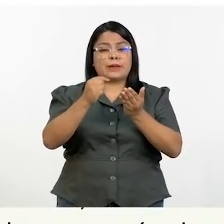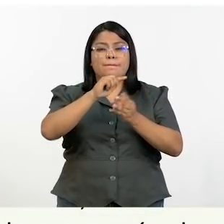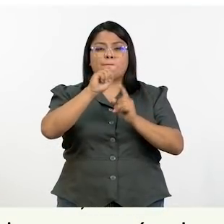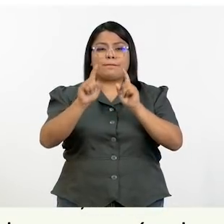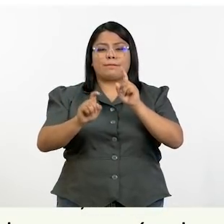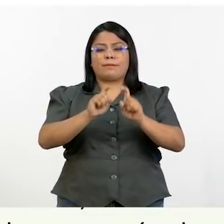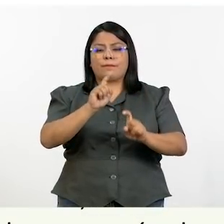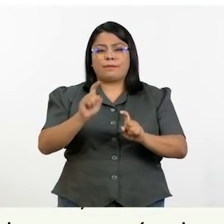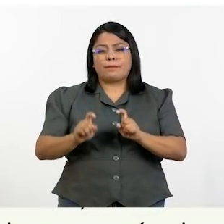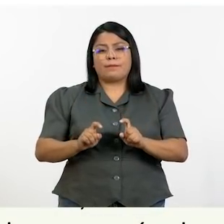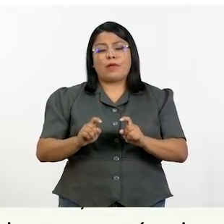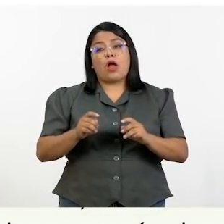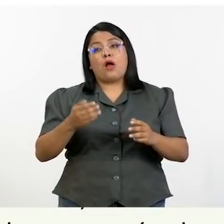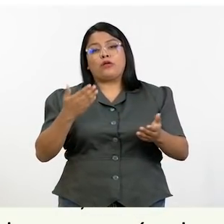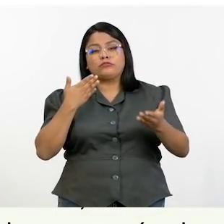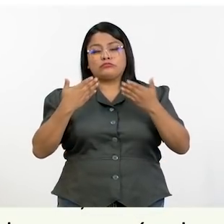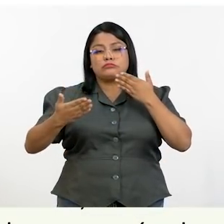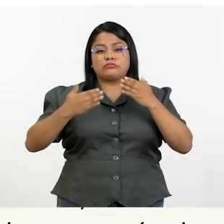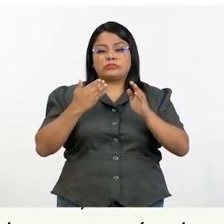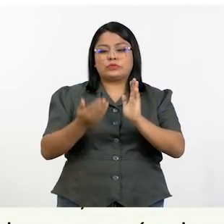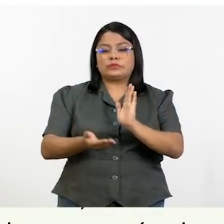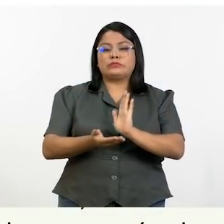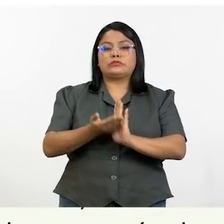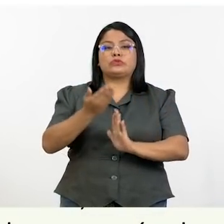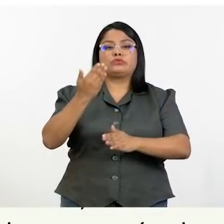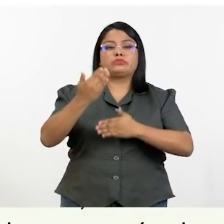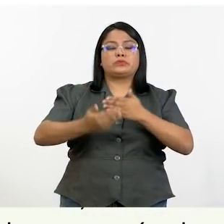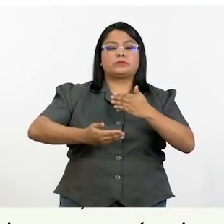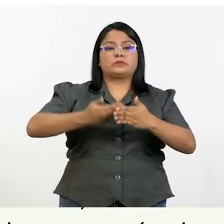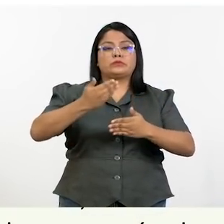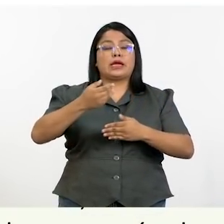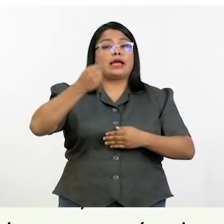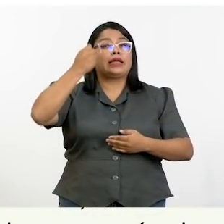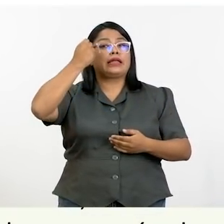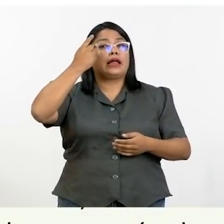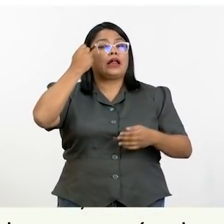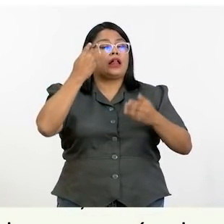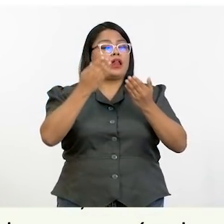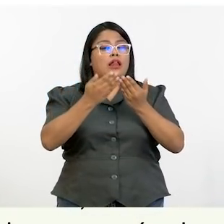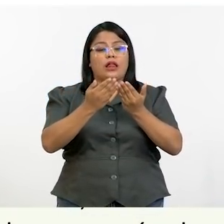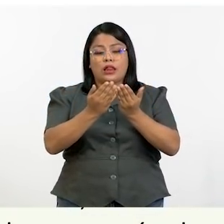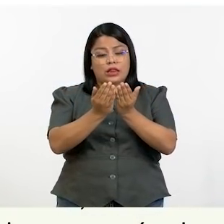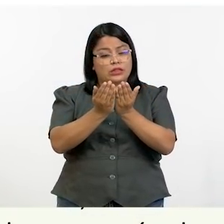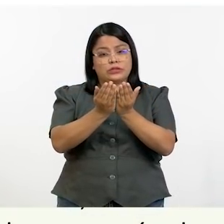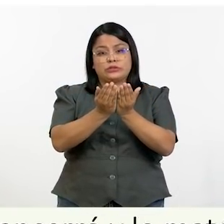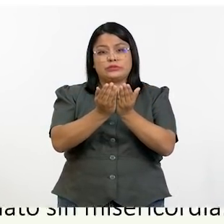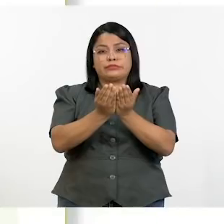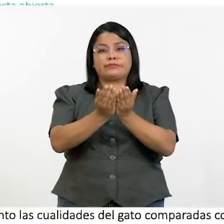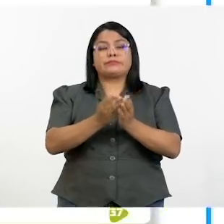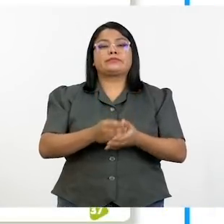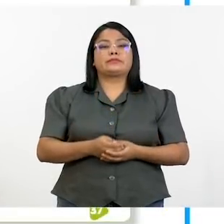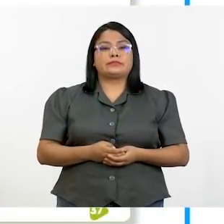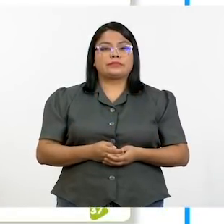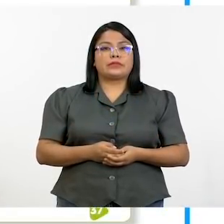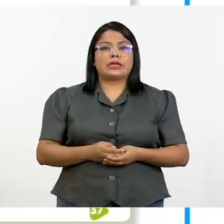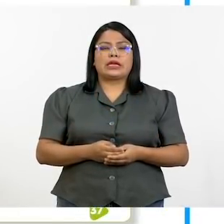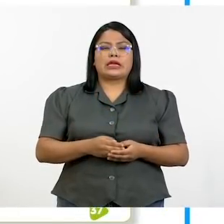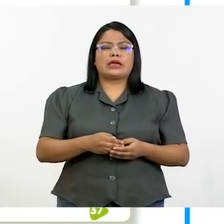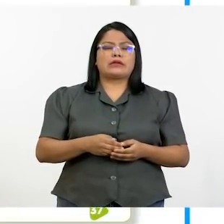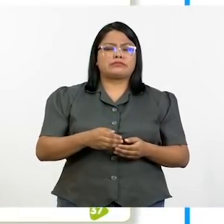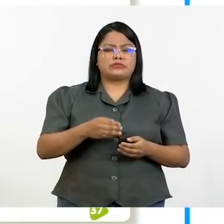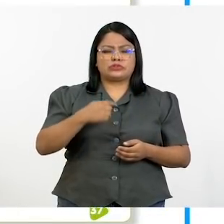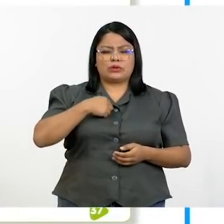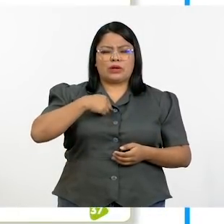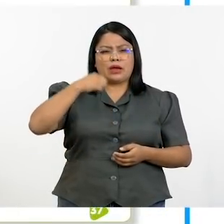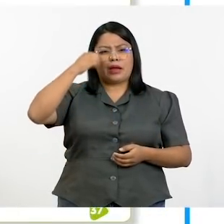encuentran preguntas u orientaciones para el desarrollo de los procesos de comprensión lectora. En cada Practico lo